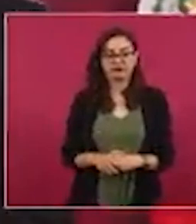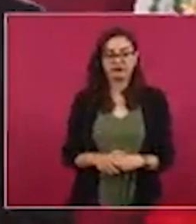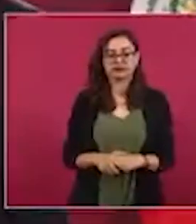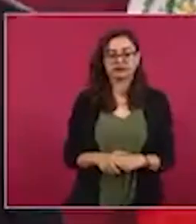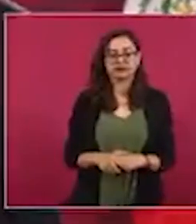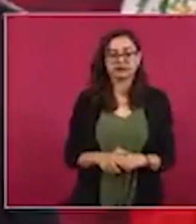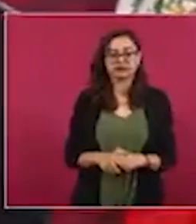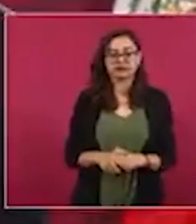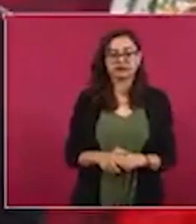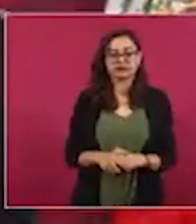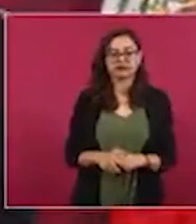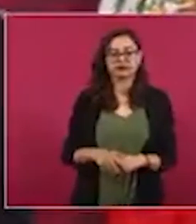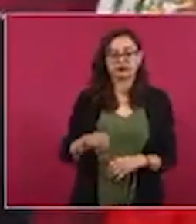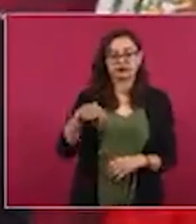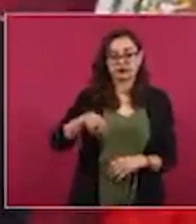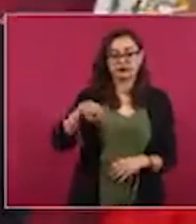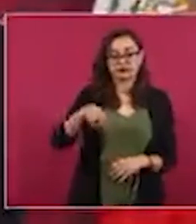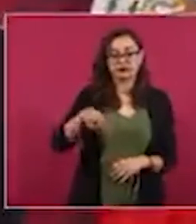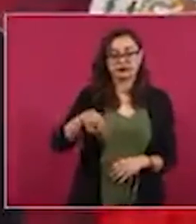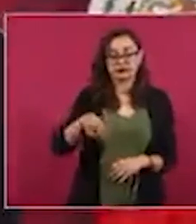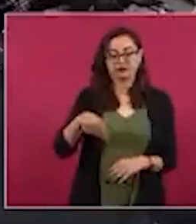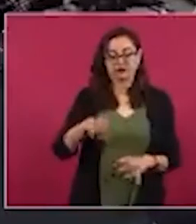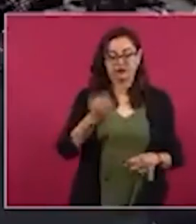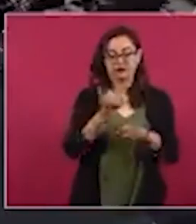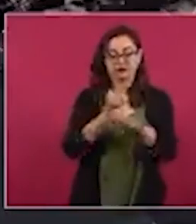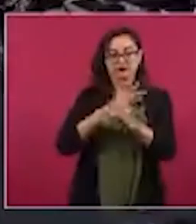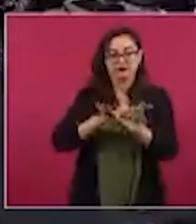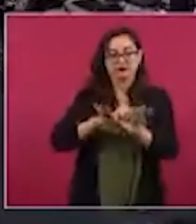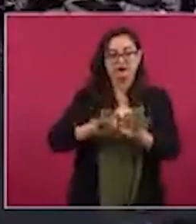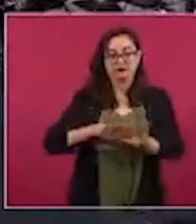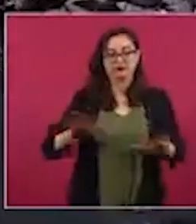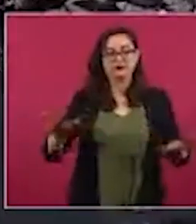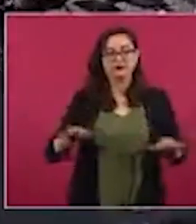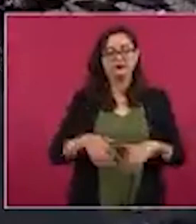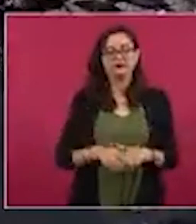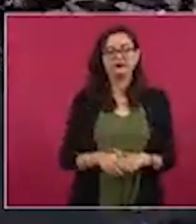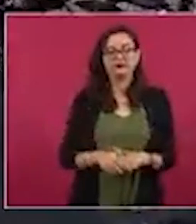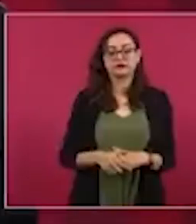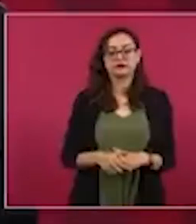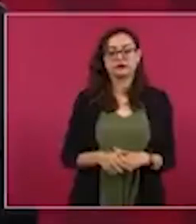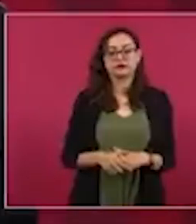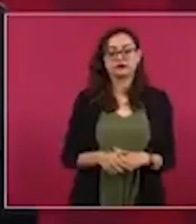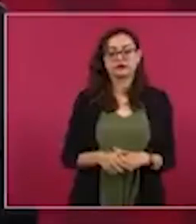Aquí va a ser en los murales del maestro Diego Rivera.